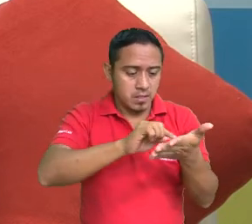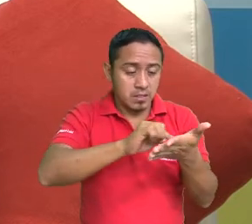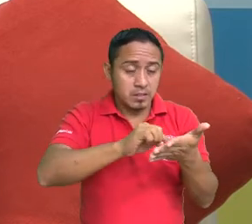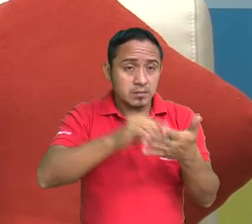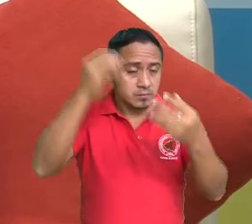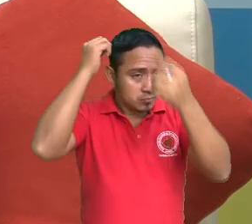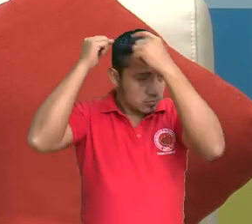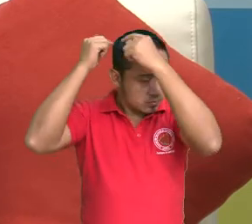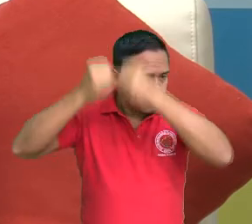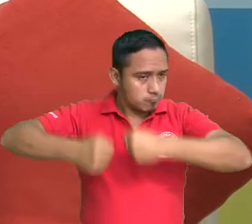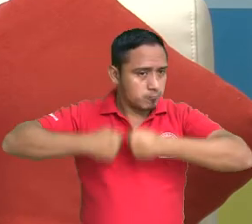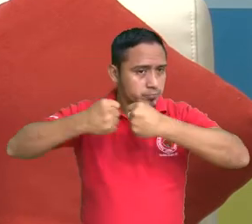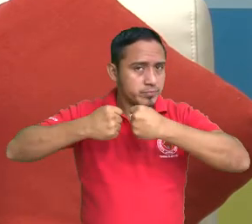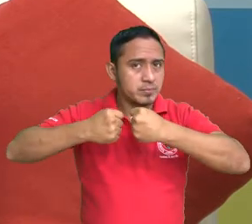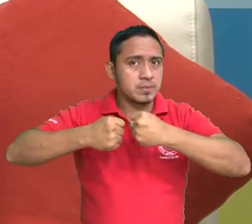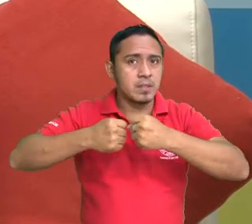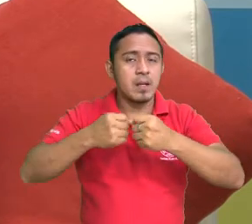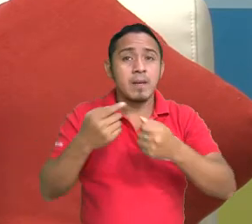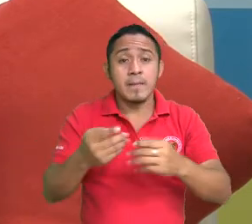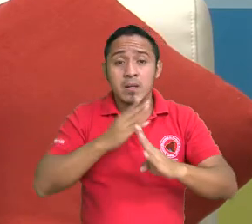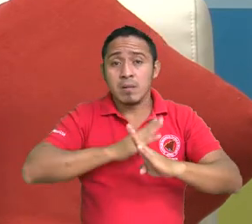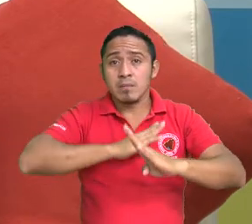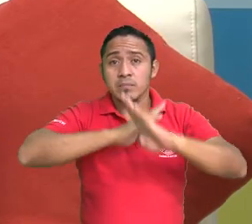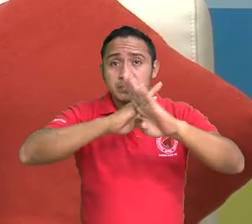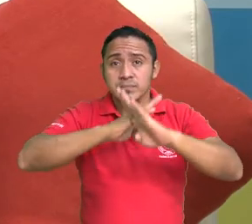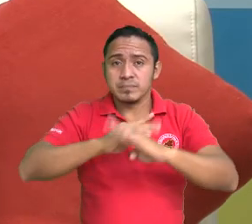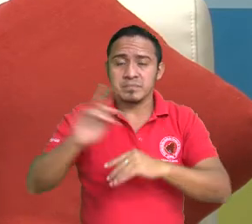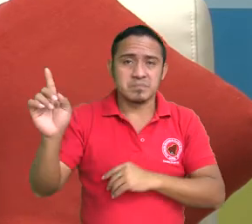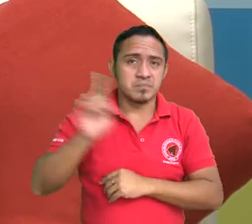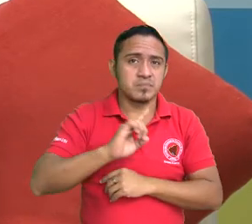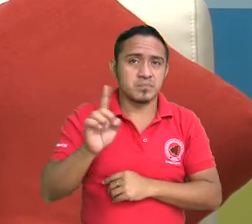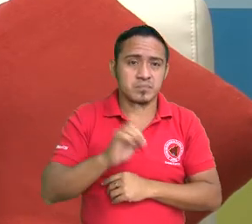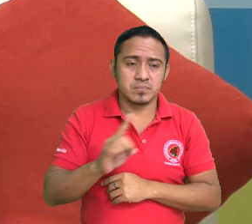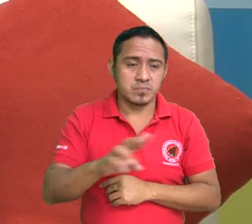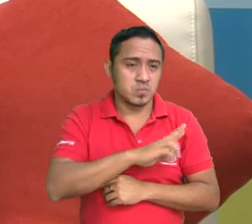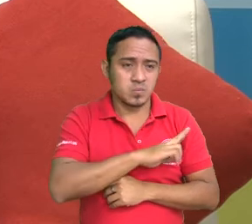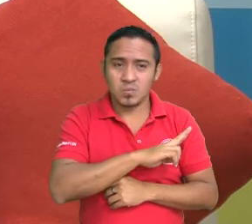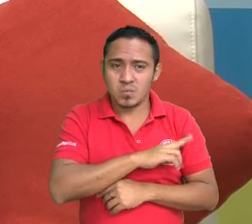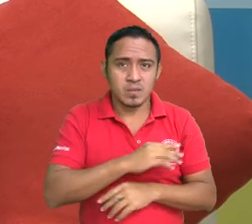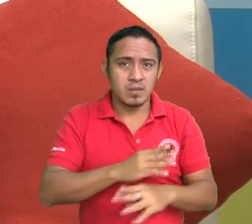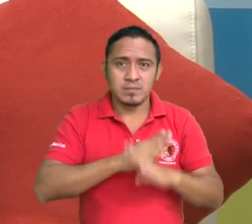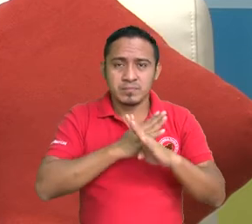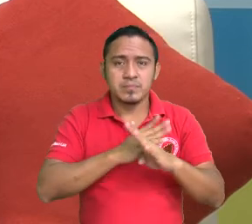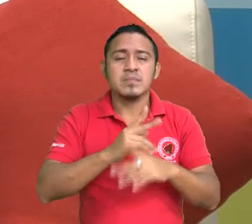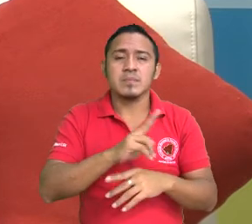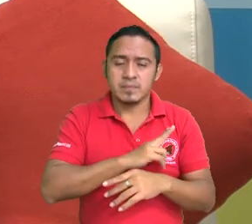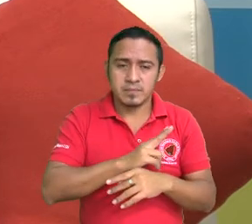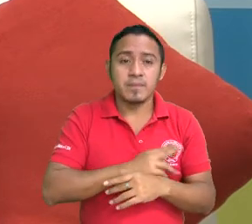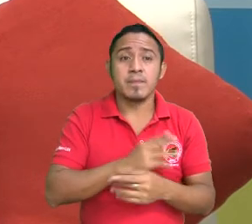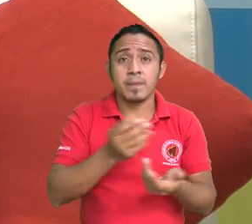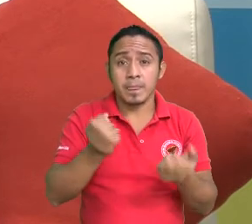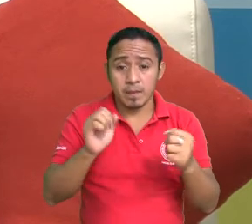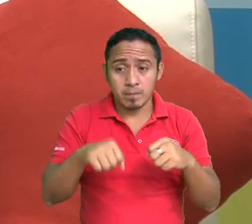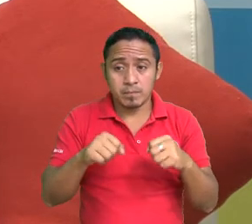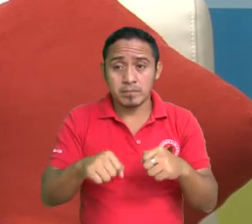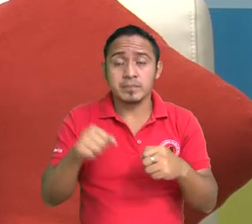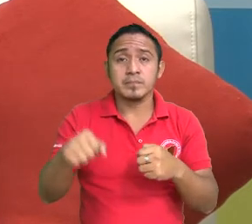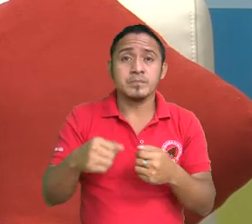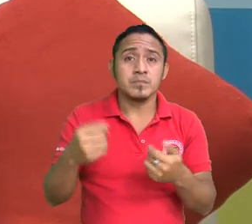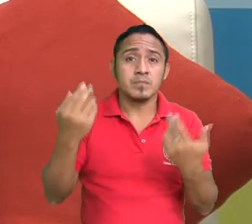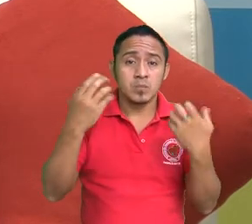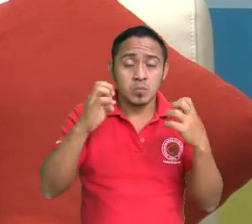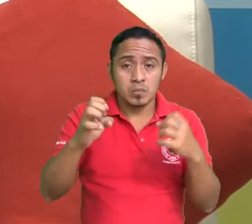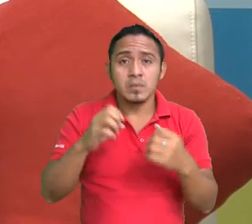la hebra de pelo, pero que sea en sí anticaída, pues un champú no existe. Hay tratamientos anticaída hechos a base